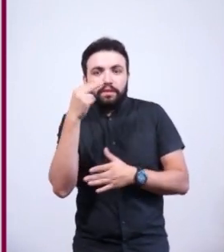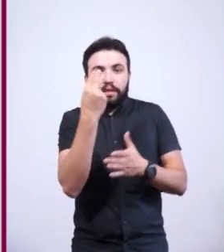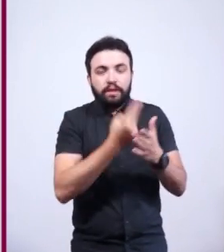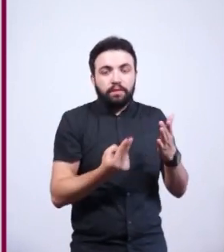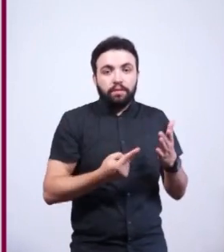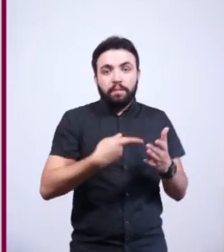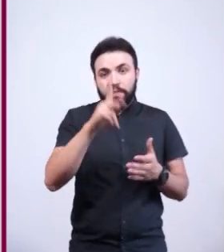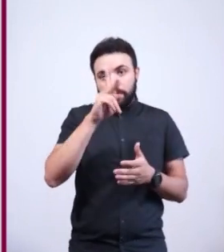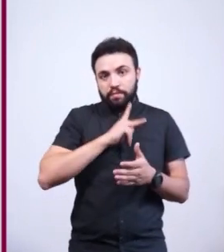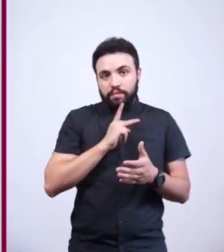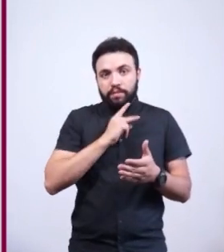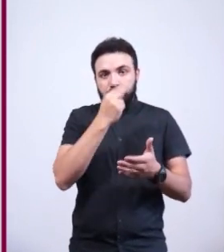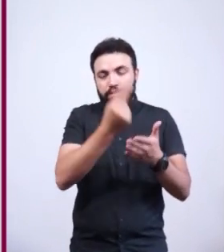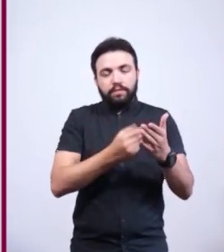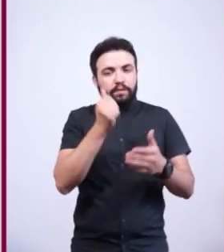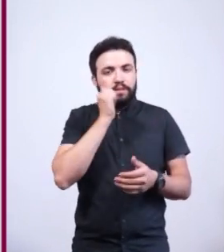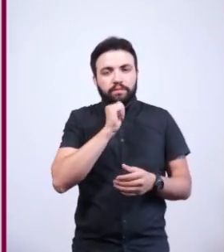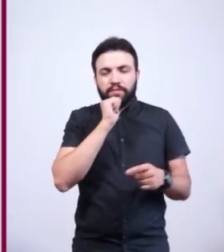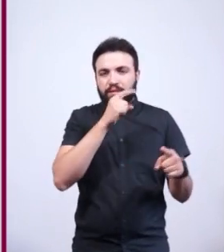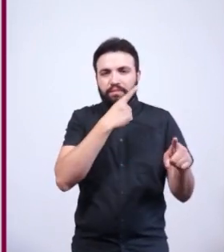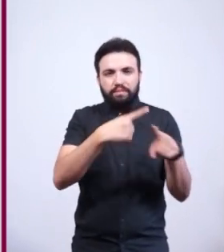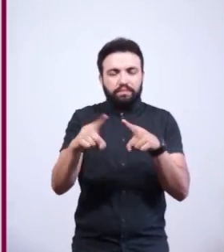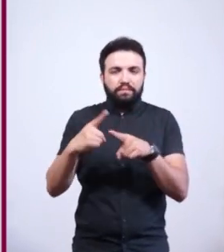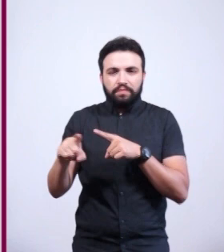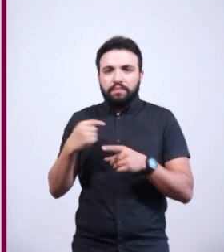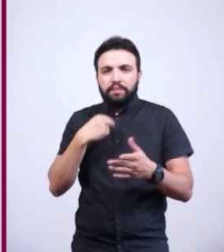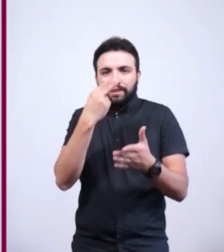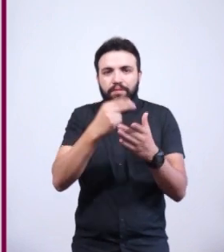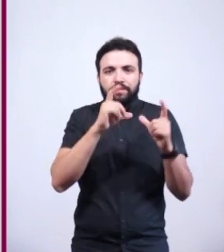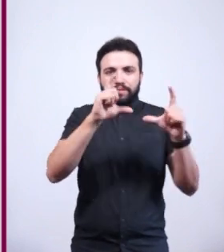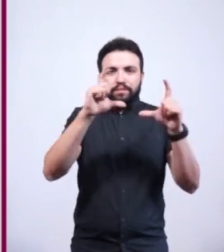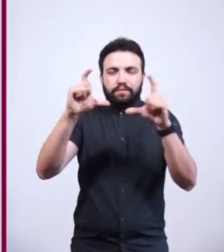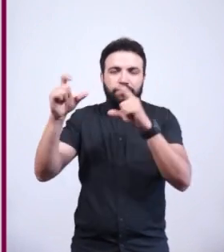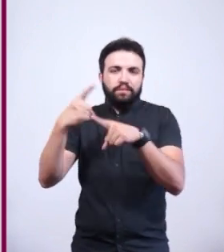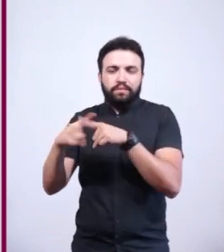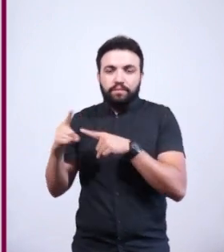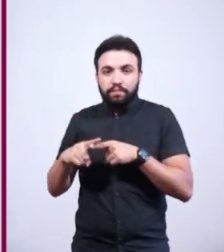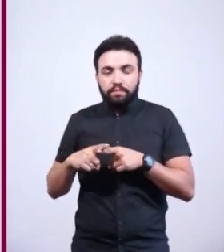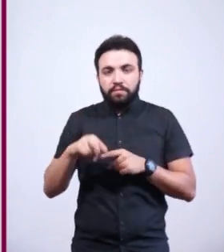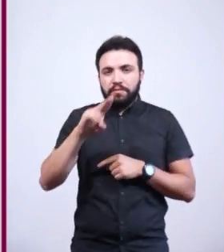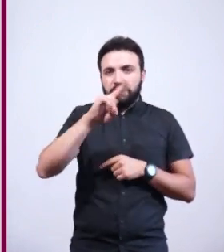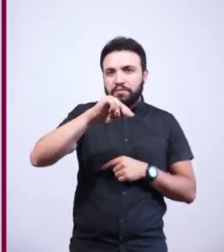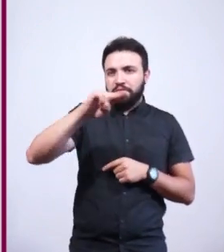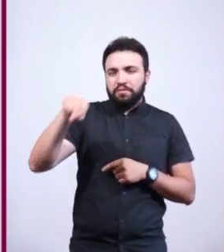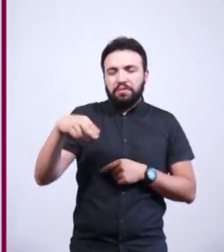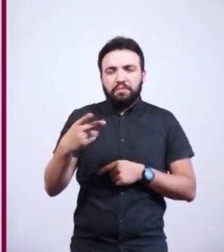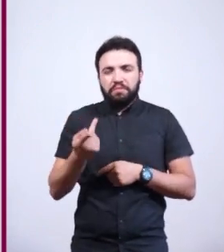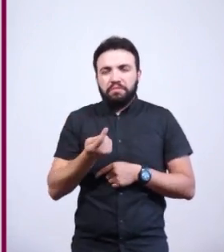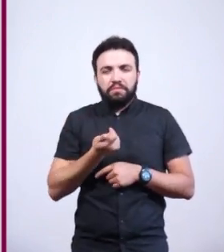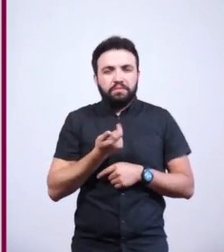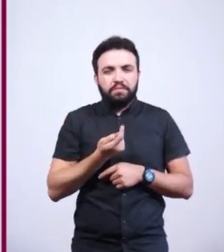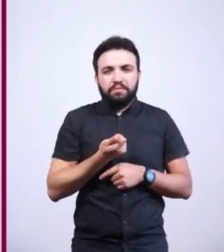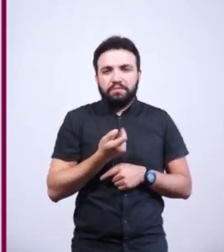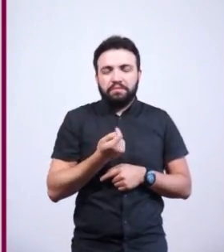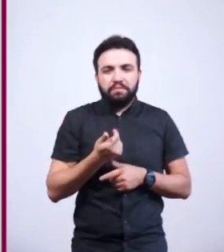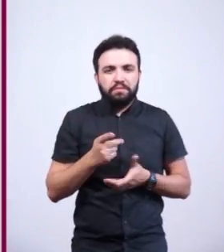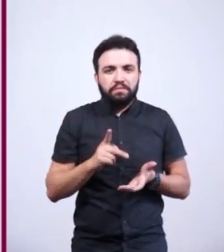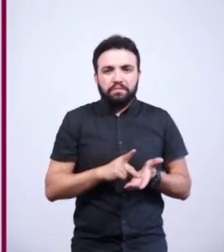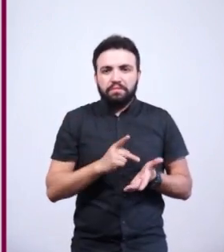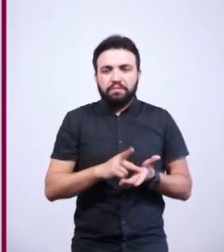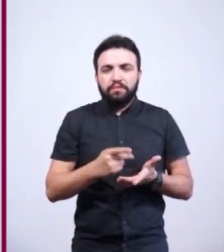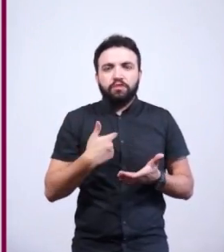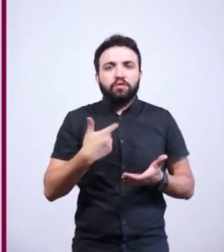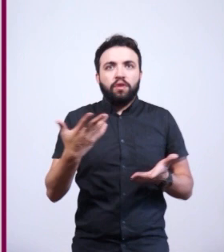mis dibujos son varios siempre, son secuencias de dibujo. Nunca, casi, muy pocas veces hago